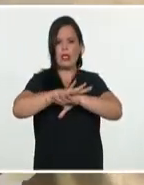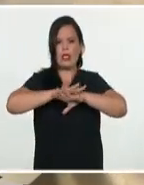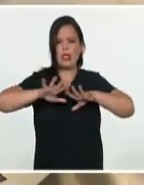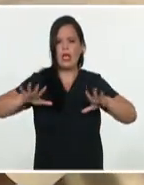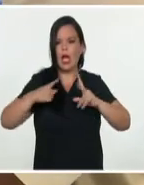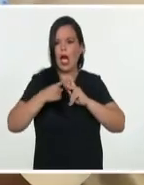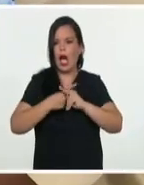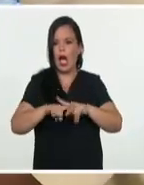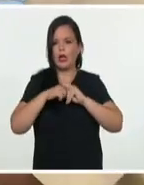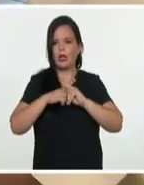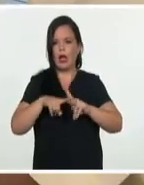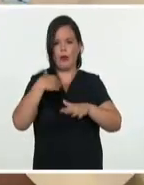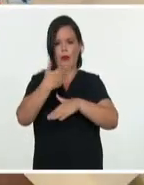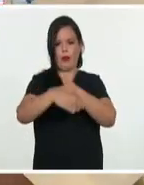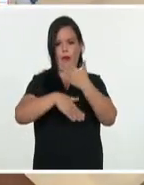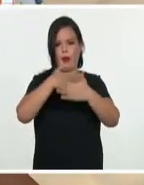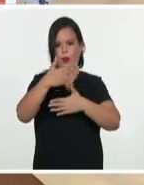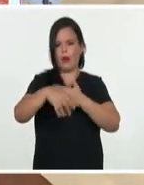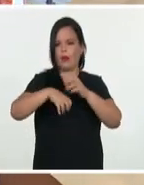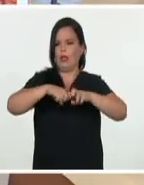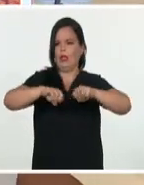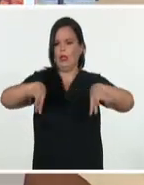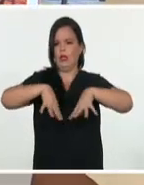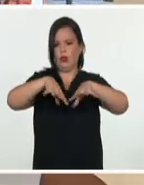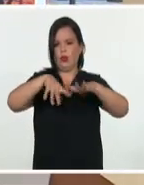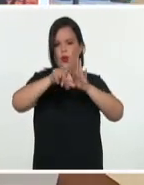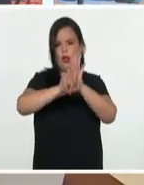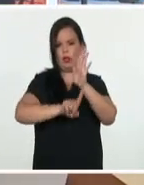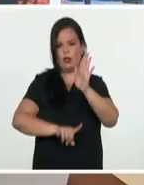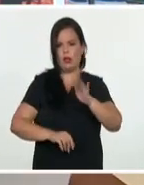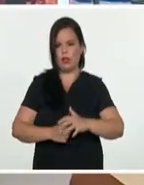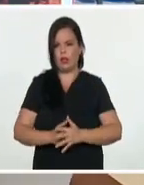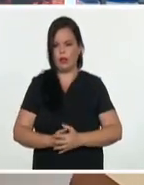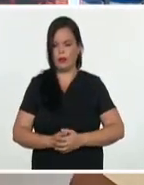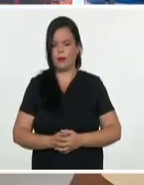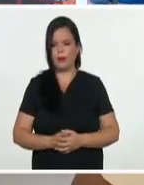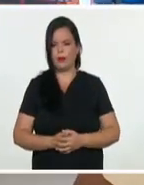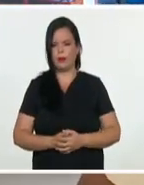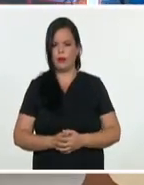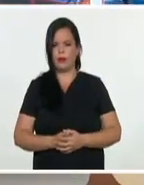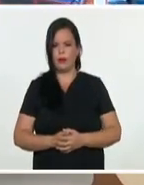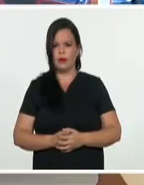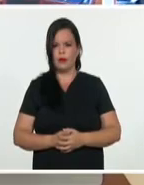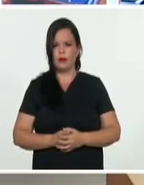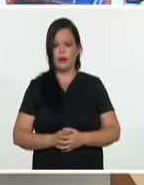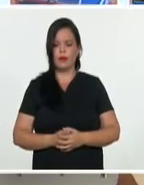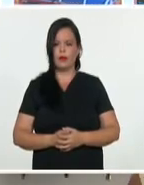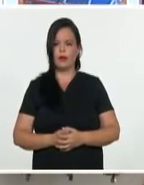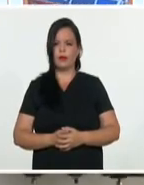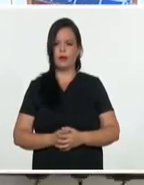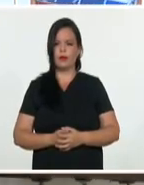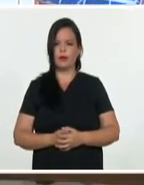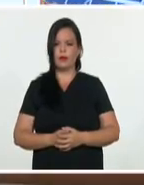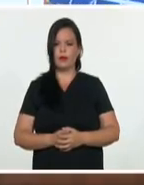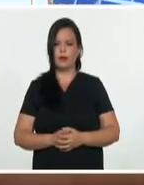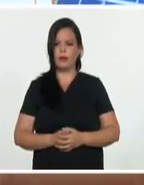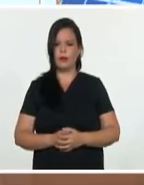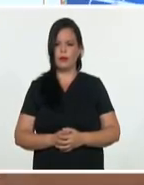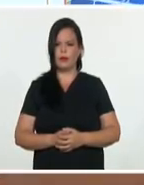100% de los clientes, de la carga que estaba retirada. Ya se completó, logramos bajar